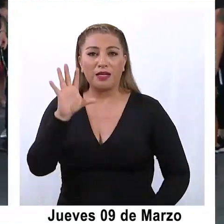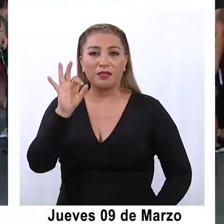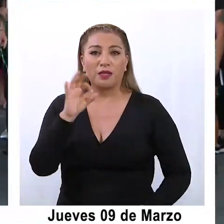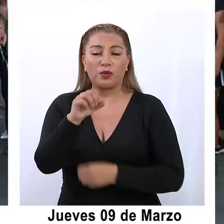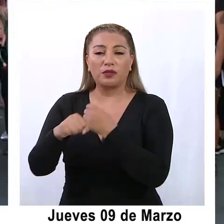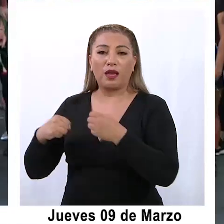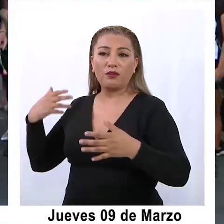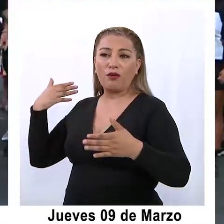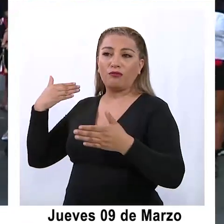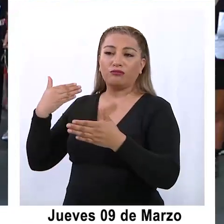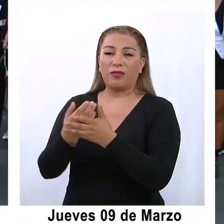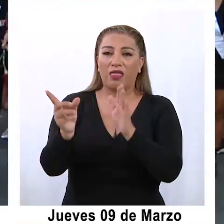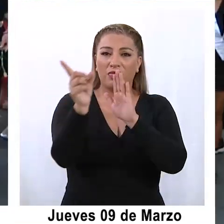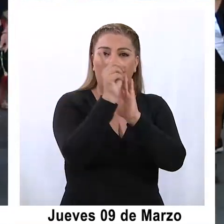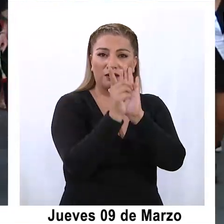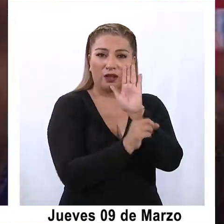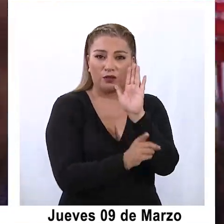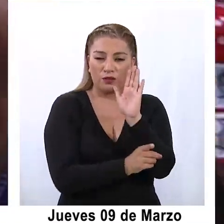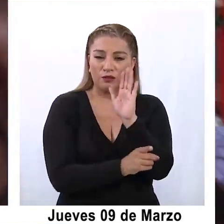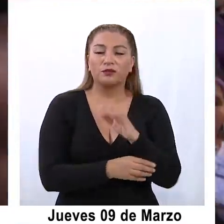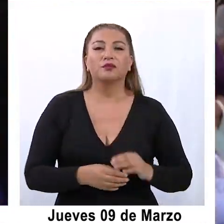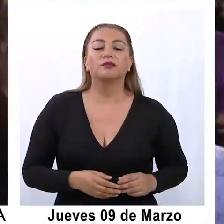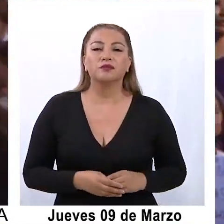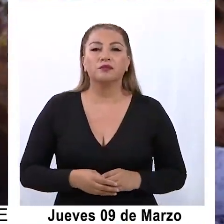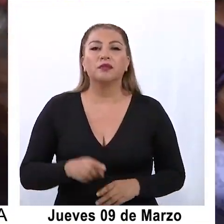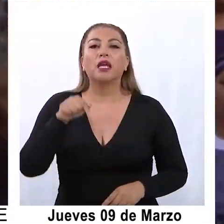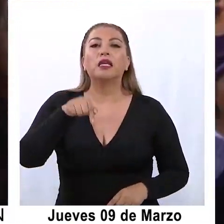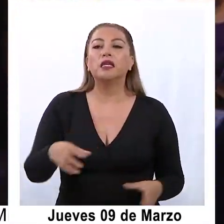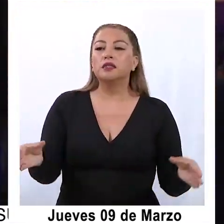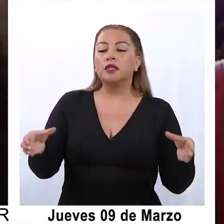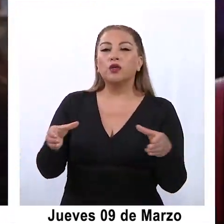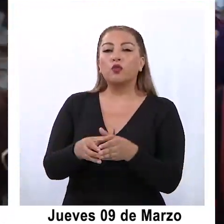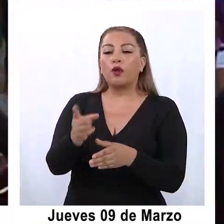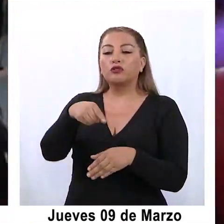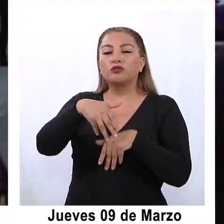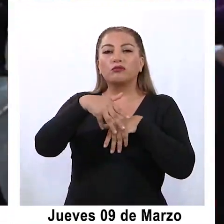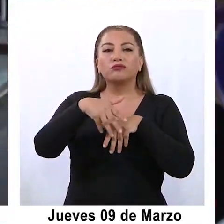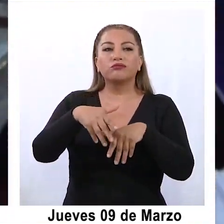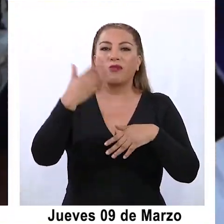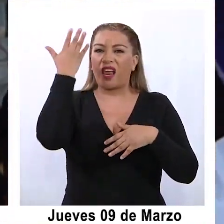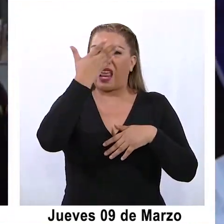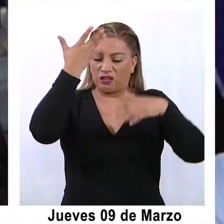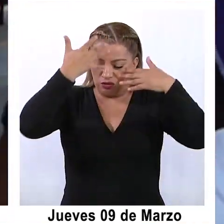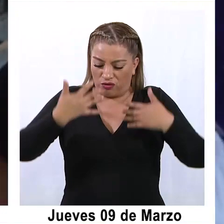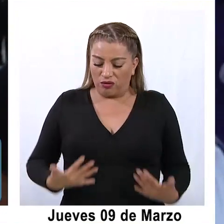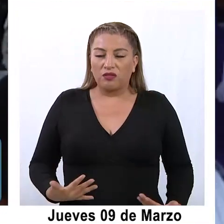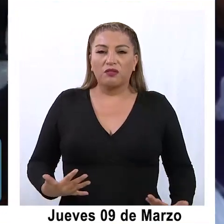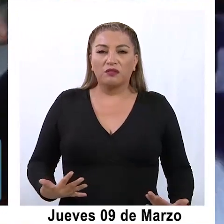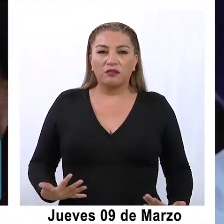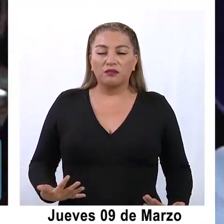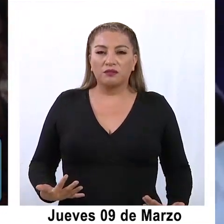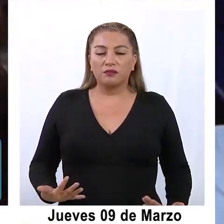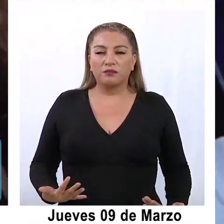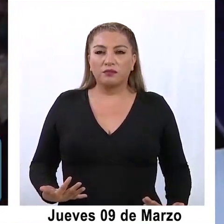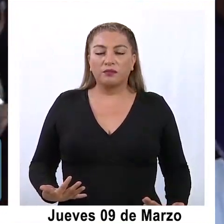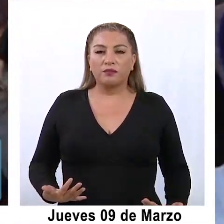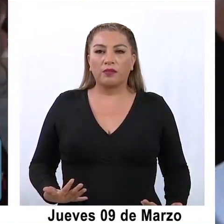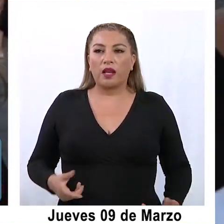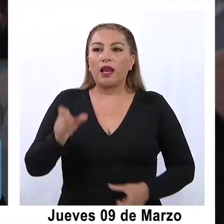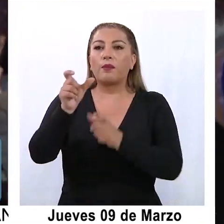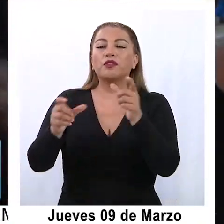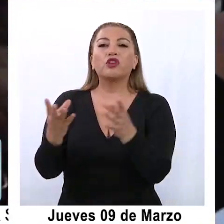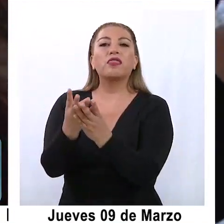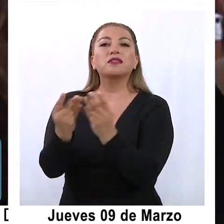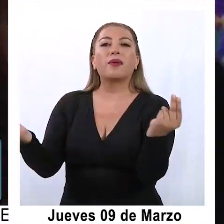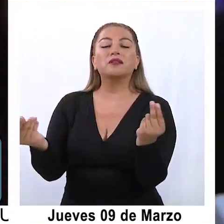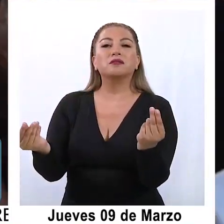50 años del golpe militar. Aquí en este grupo donde marchamos vestidas de negro, donde están nuestros desaparecidas